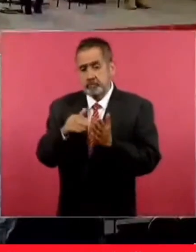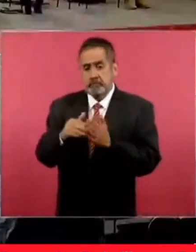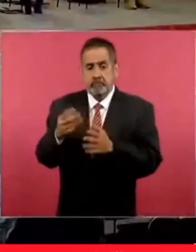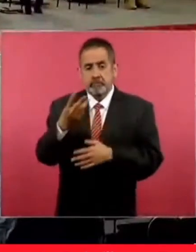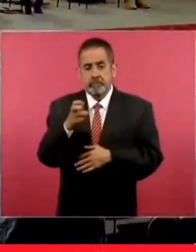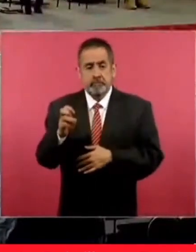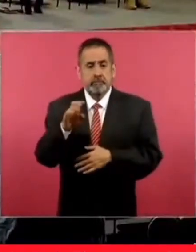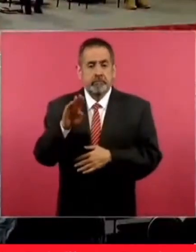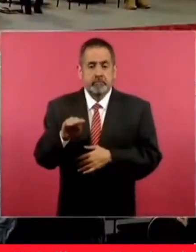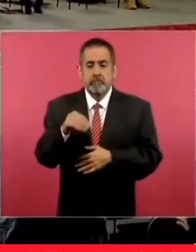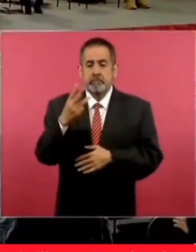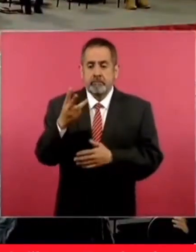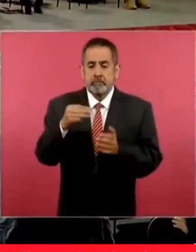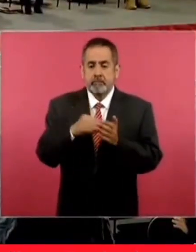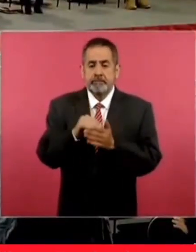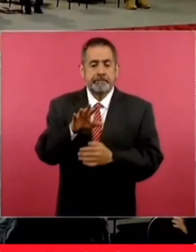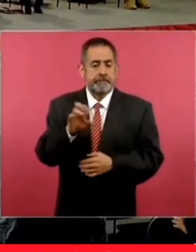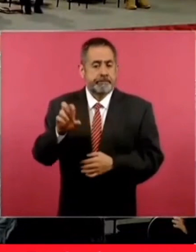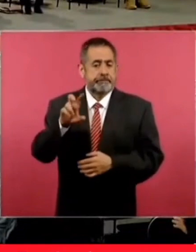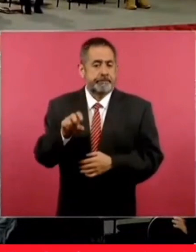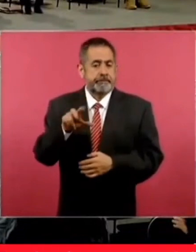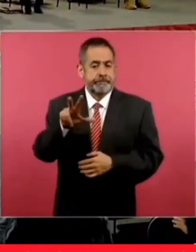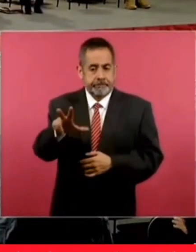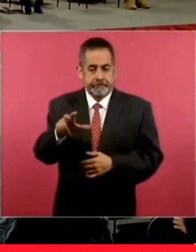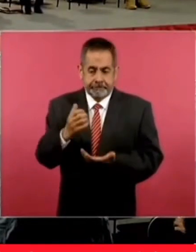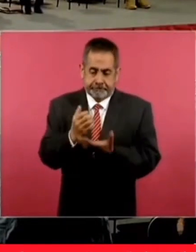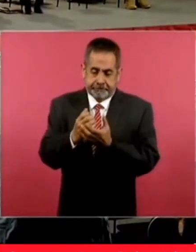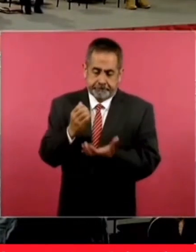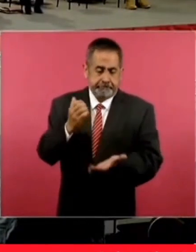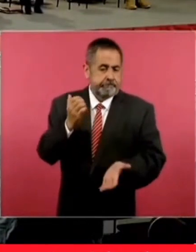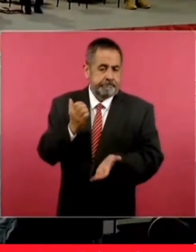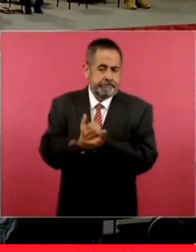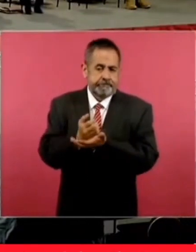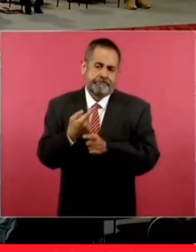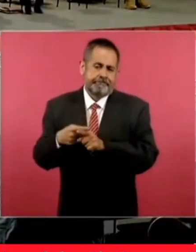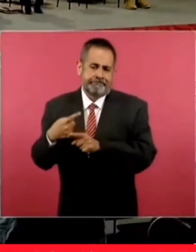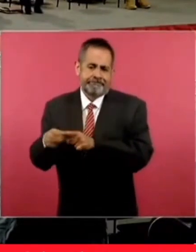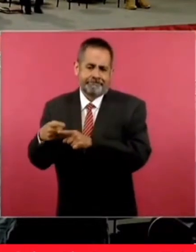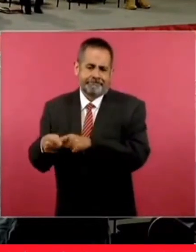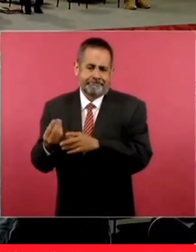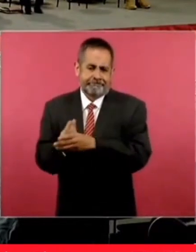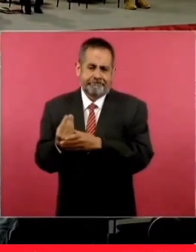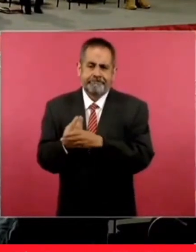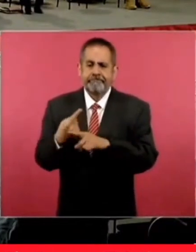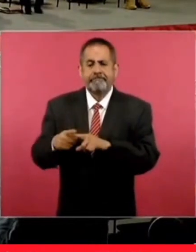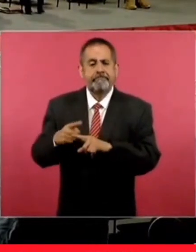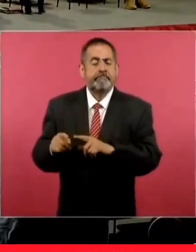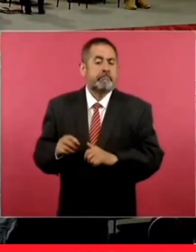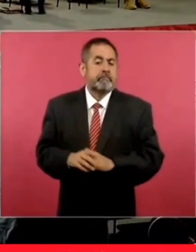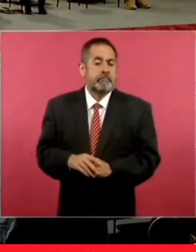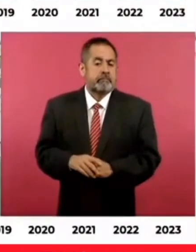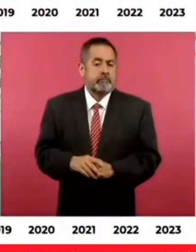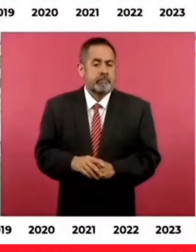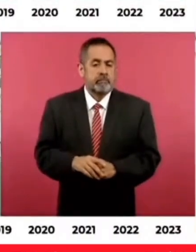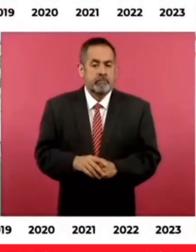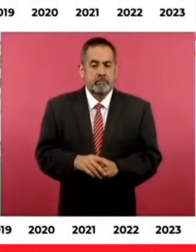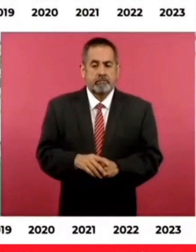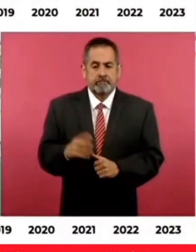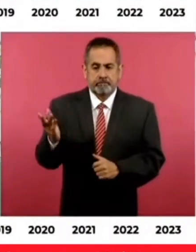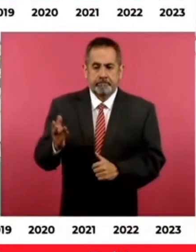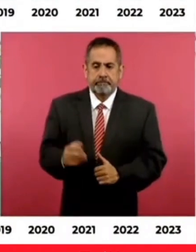trescientos noventa y tres mil quinientos treinta y ocho cartuchos de diferentes calibres cuatrocientos cuarenta